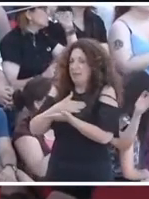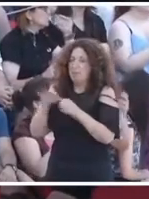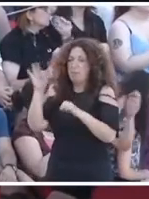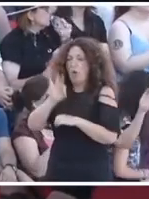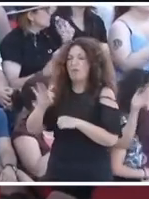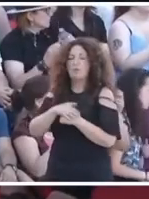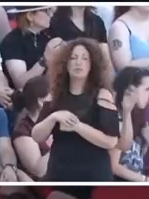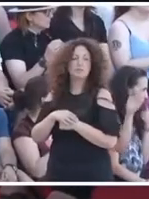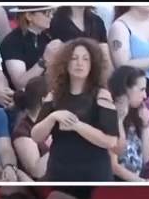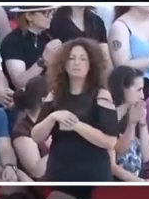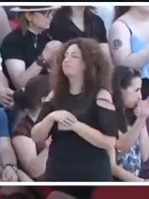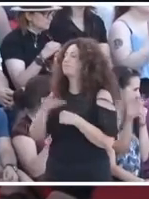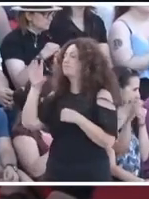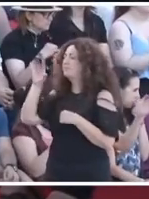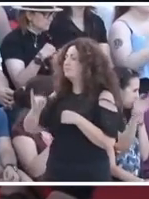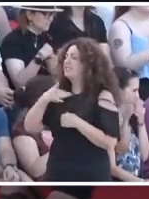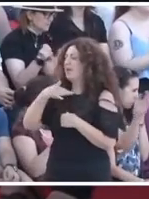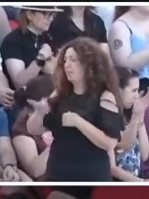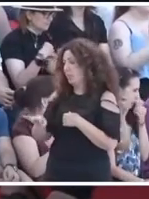¡Sí se puede!